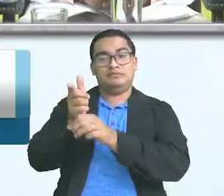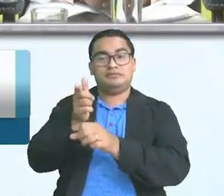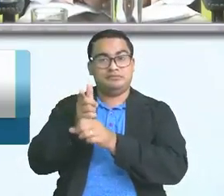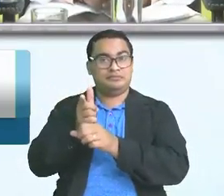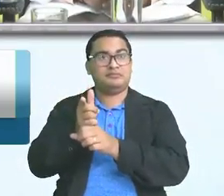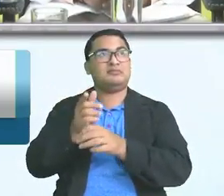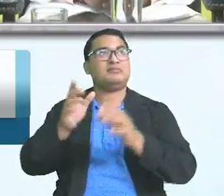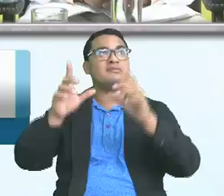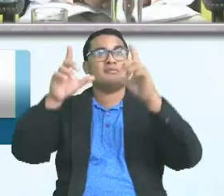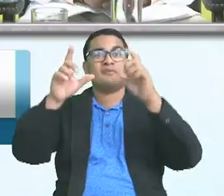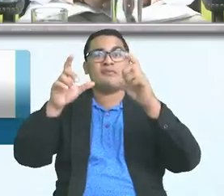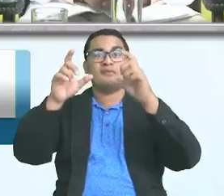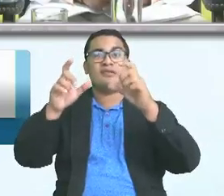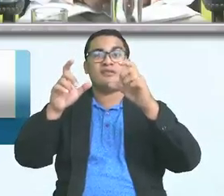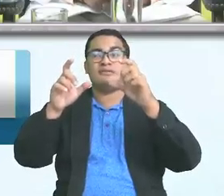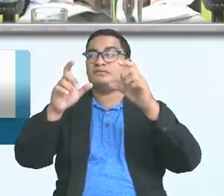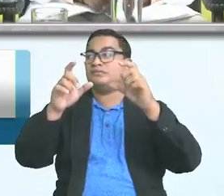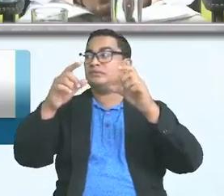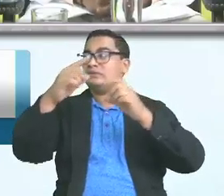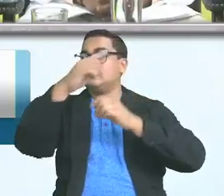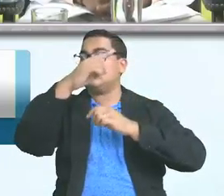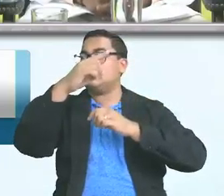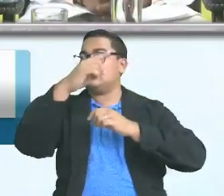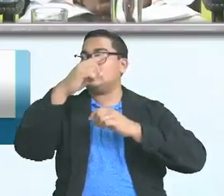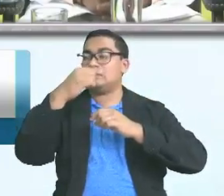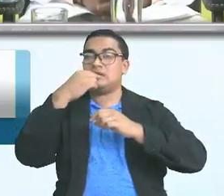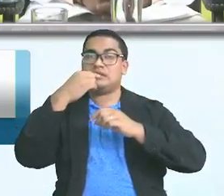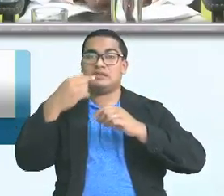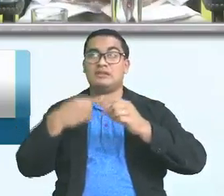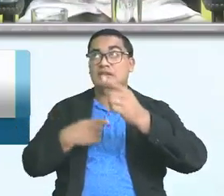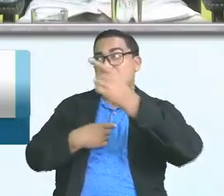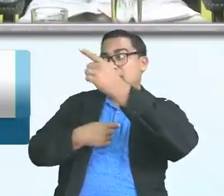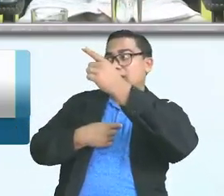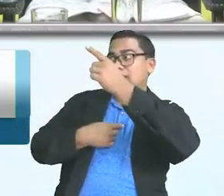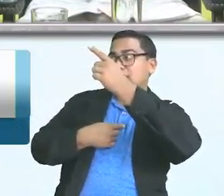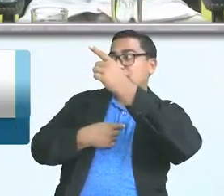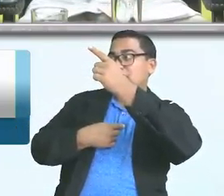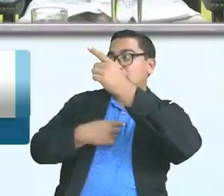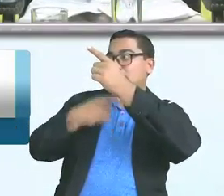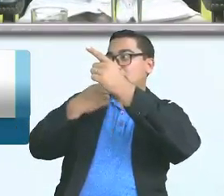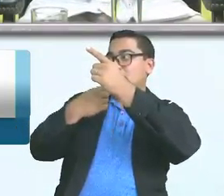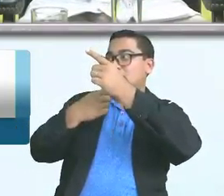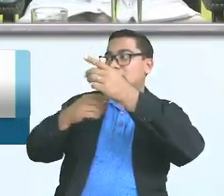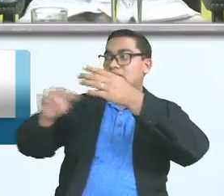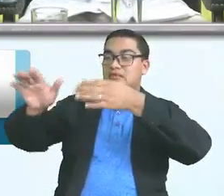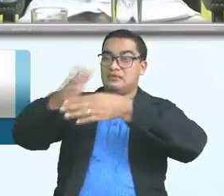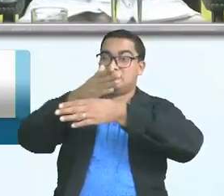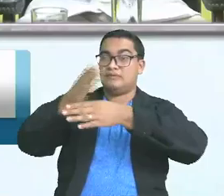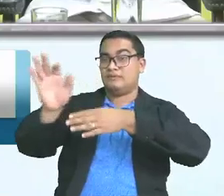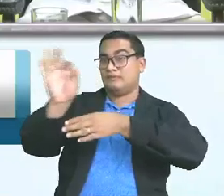tenemos que el ombligo está bastante protruido, ¿ok? Hay diferentes tipos y